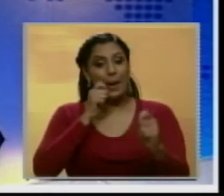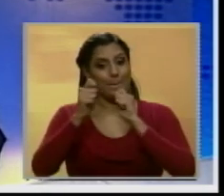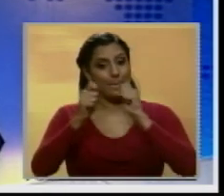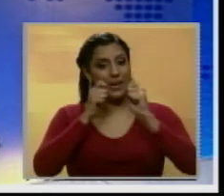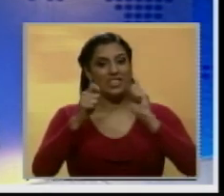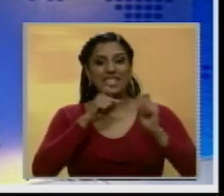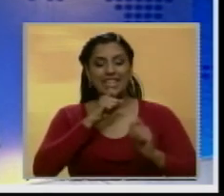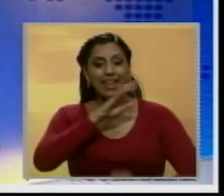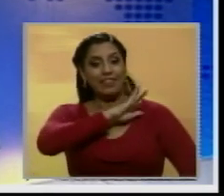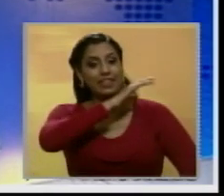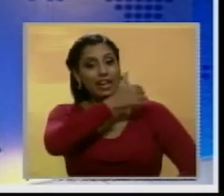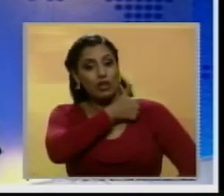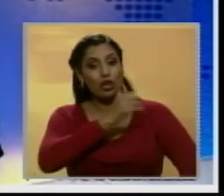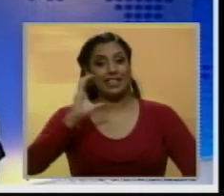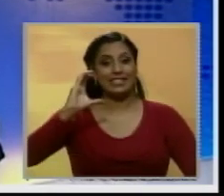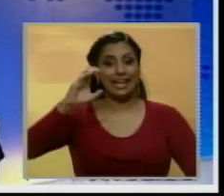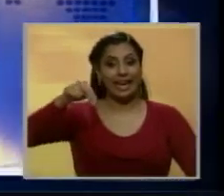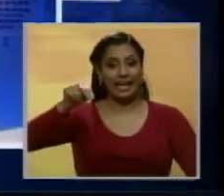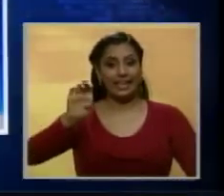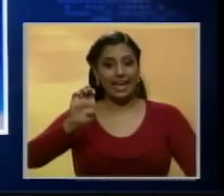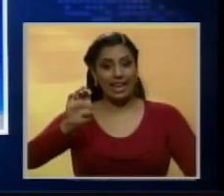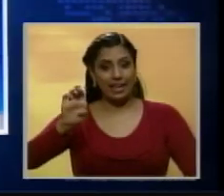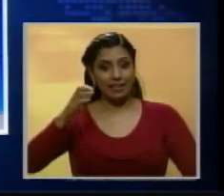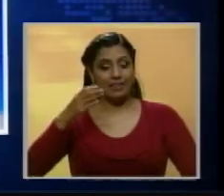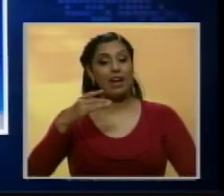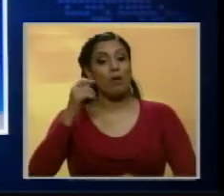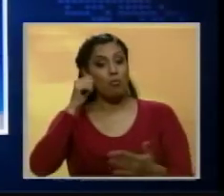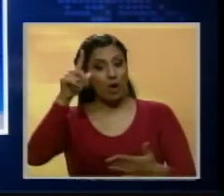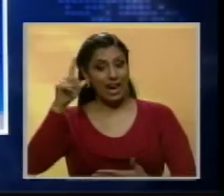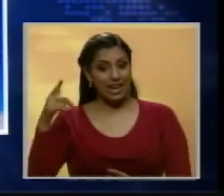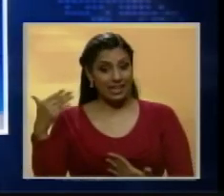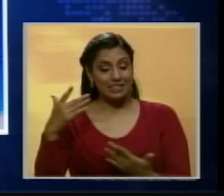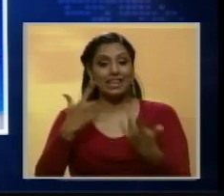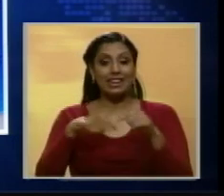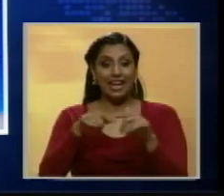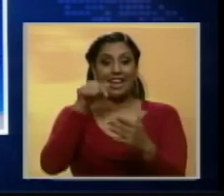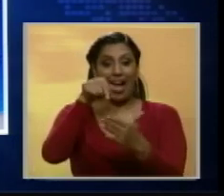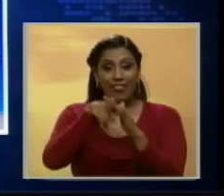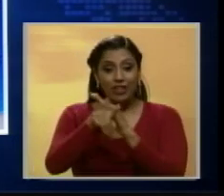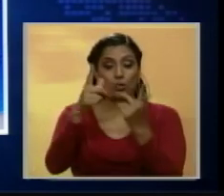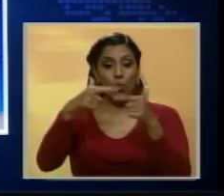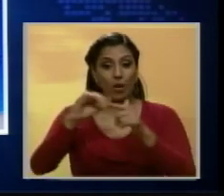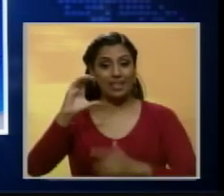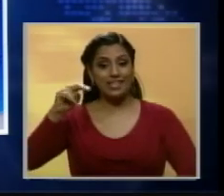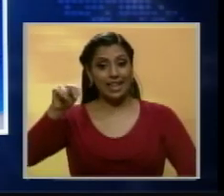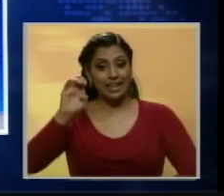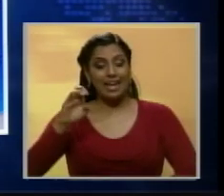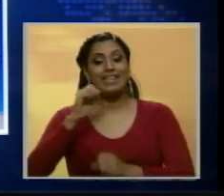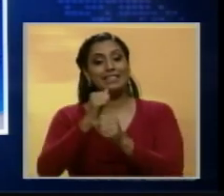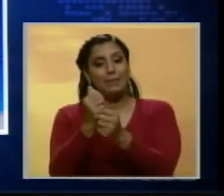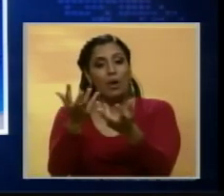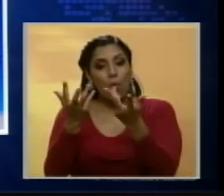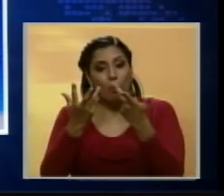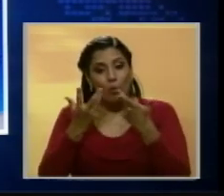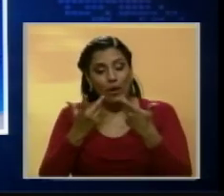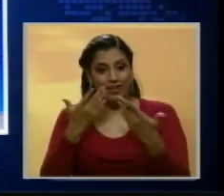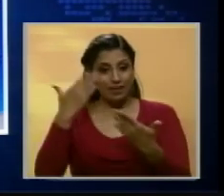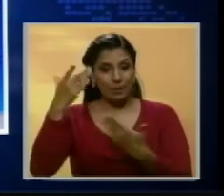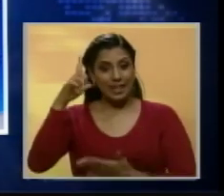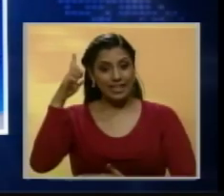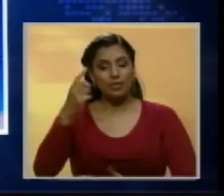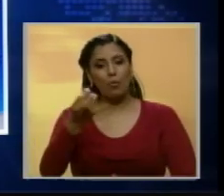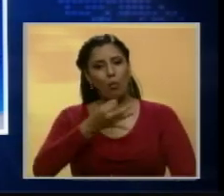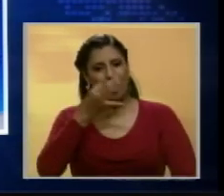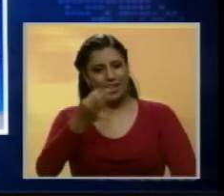de prensa con la rectora del CNE, Tibisay Lucena. Liz Flores se encuentra en vivo en la sede de este organismo y nos tiene más detalles. Liz,